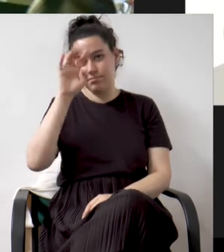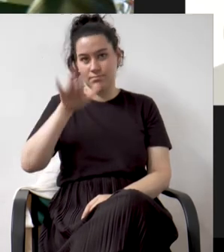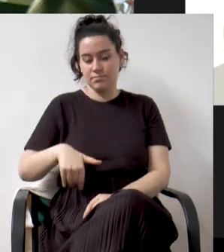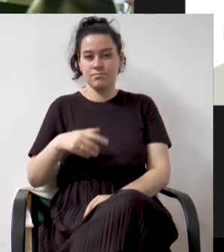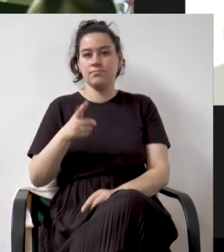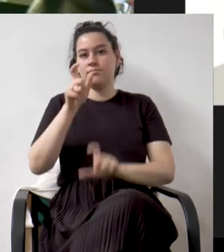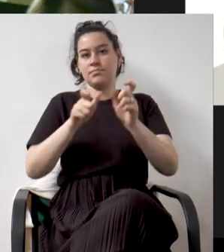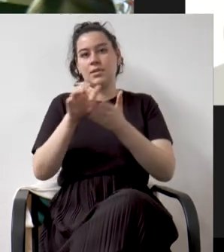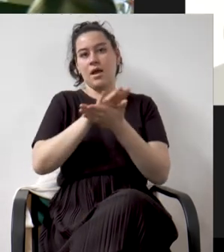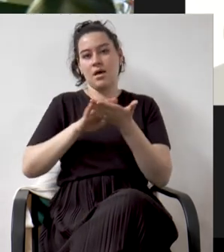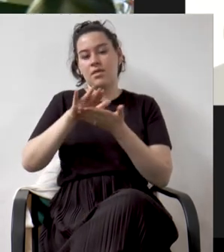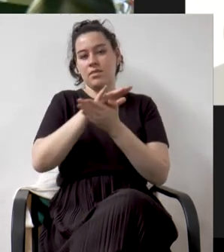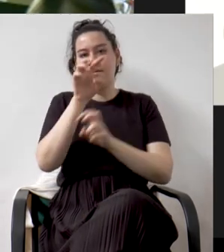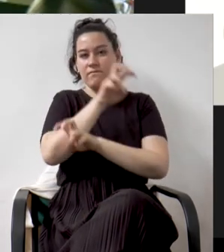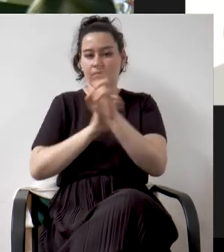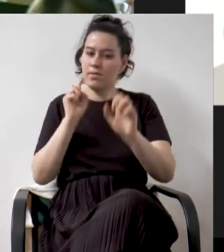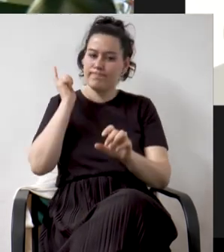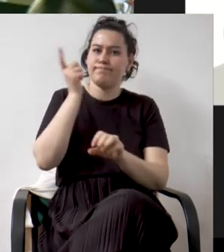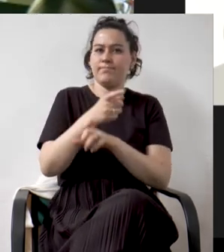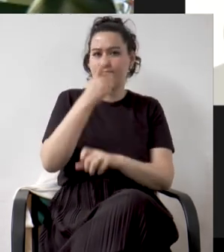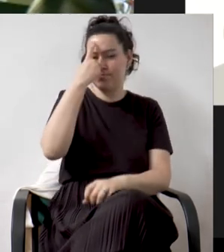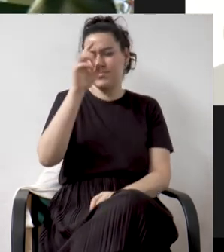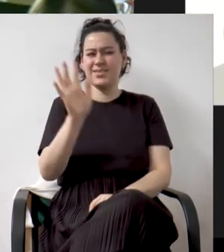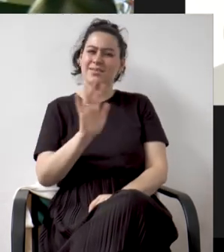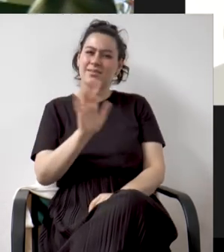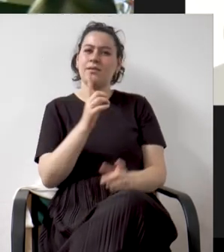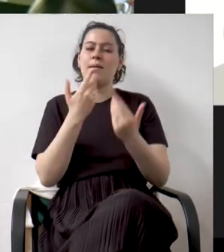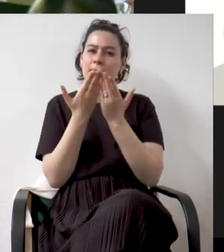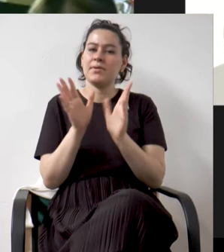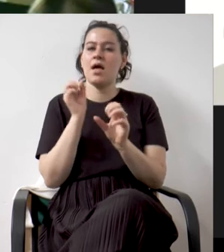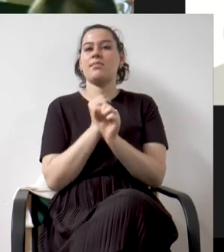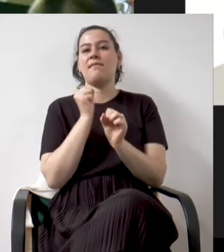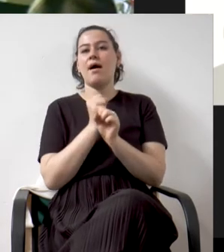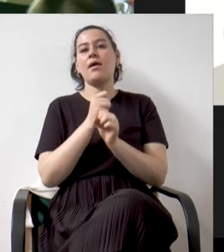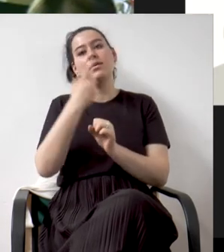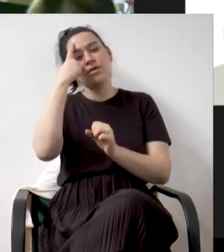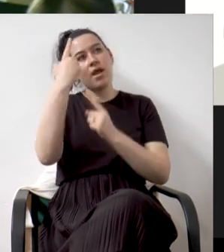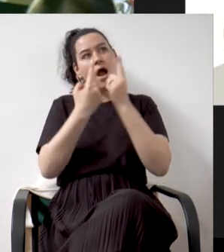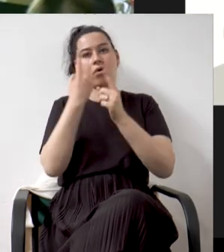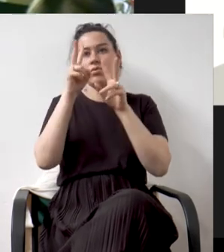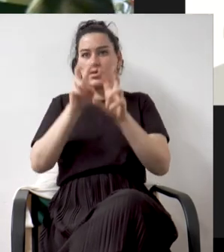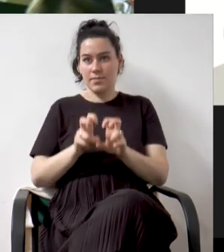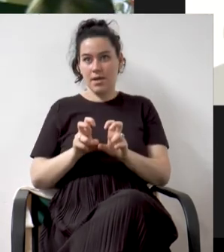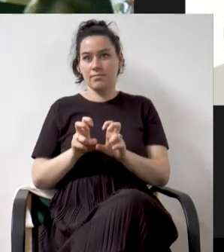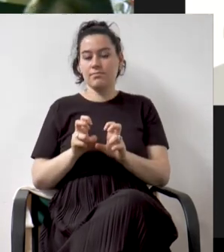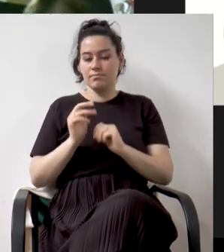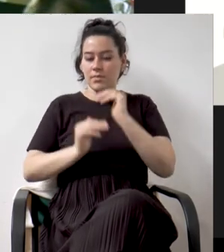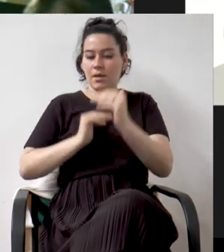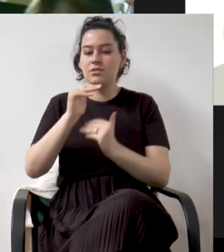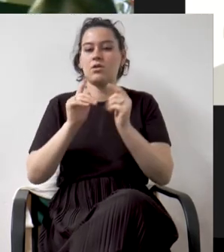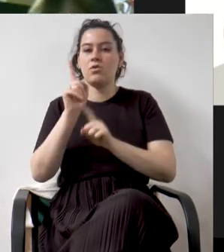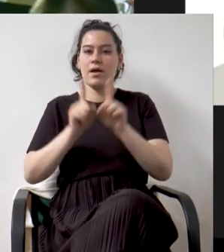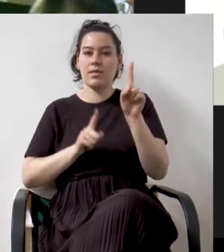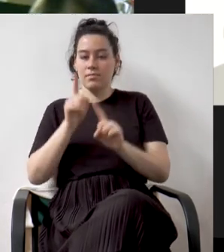Donde nadie pretende imponer nada a nadie, sino empezar a trabajar sobre determinados lineamientos de desarrollo académico, que